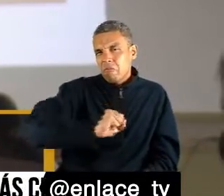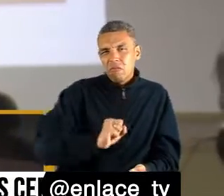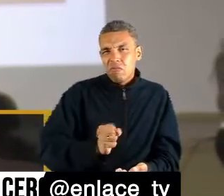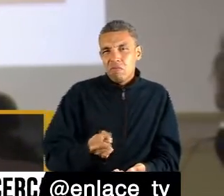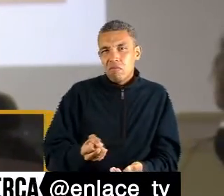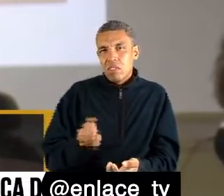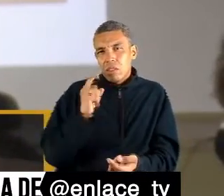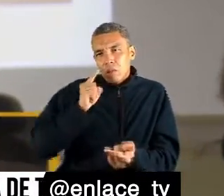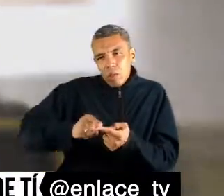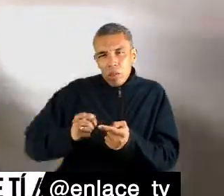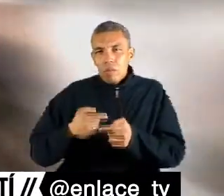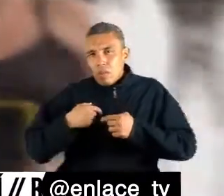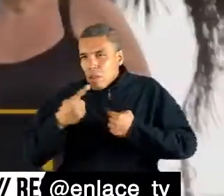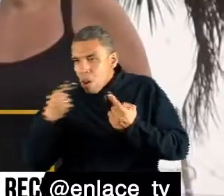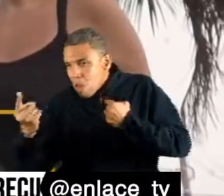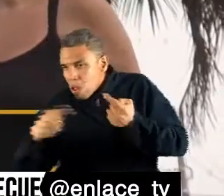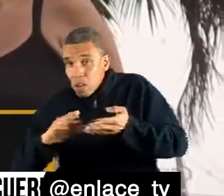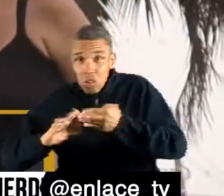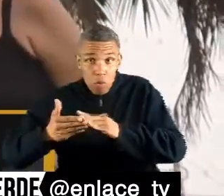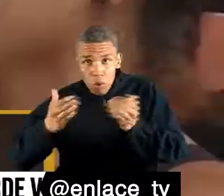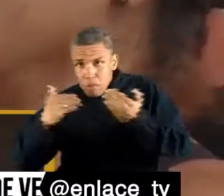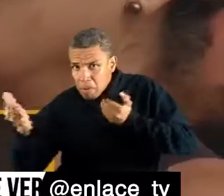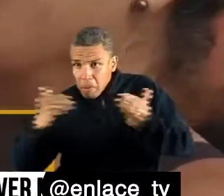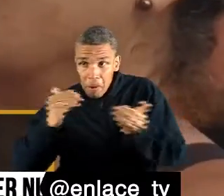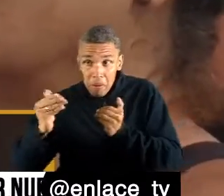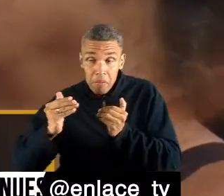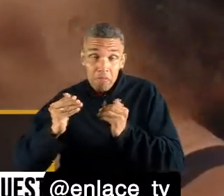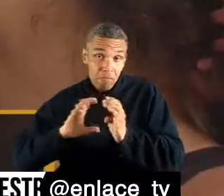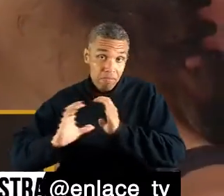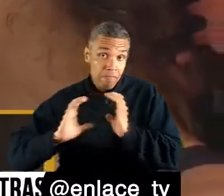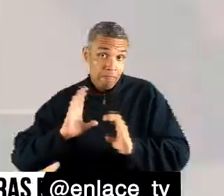conversación, de diálogo con las comunidades.